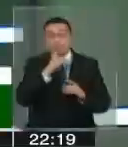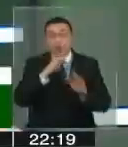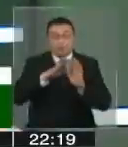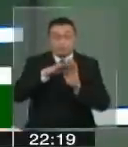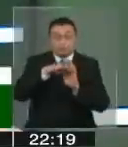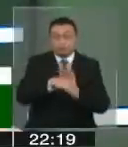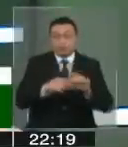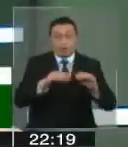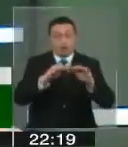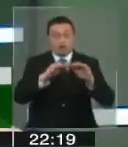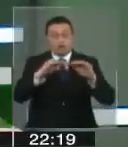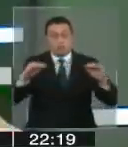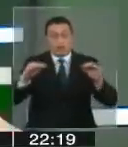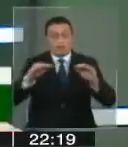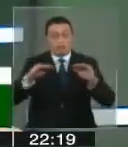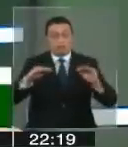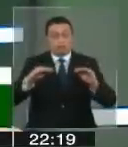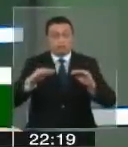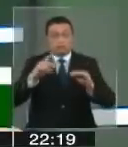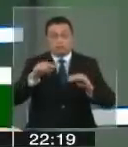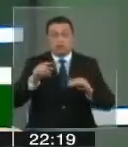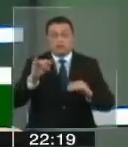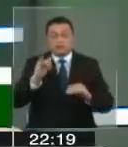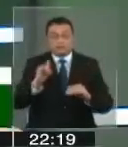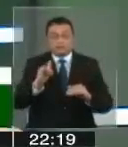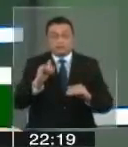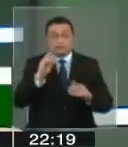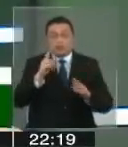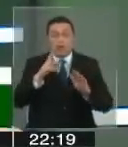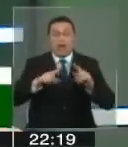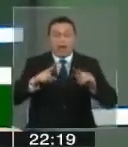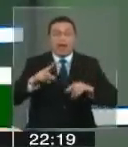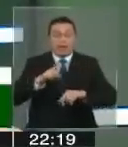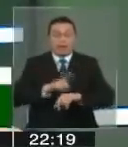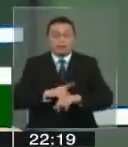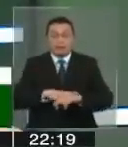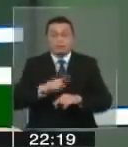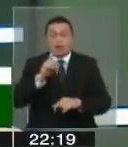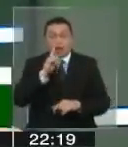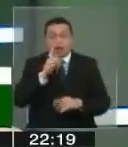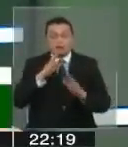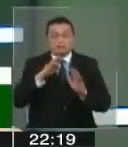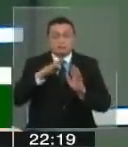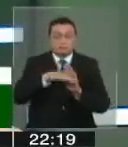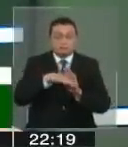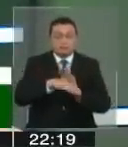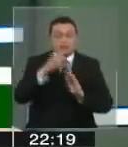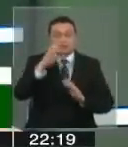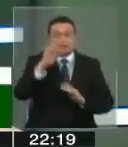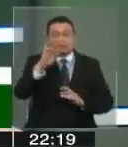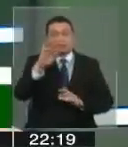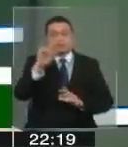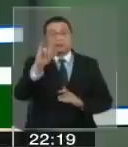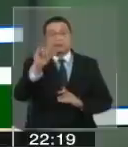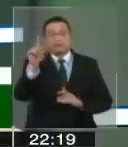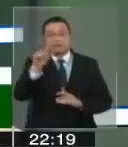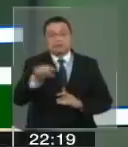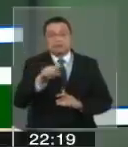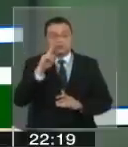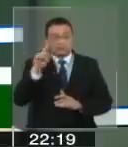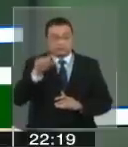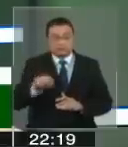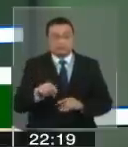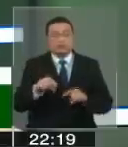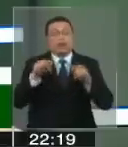realidad es estático. Lo que produce episodios o periodos en donde el niño realmente se deteriora son las crisis. Y hay una